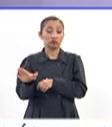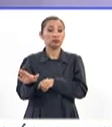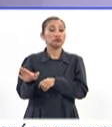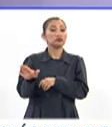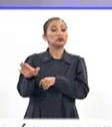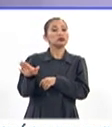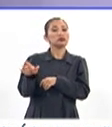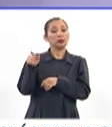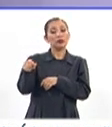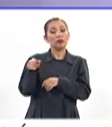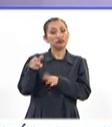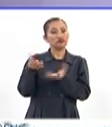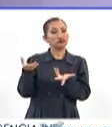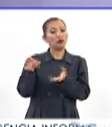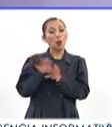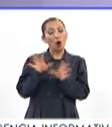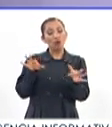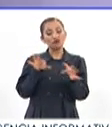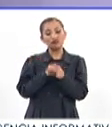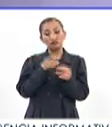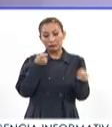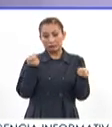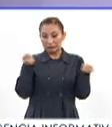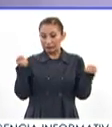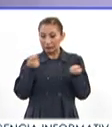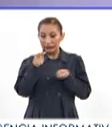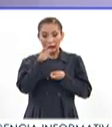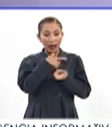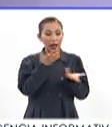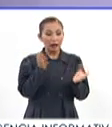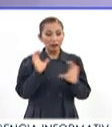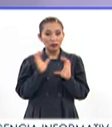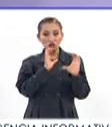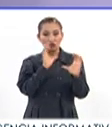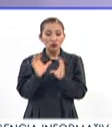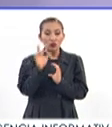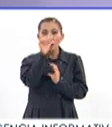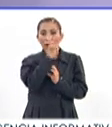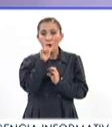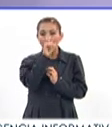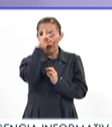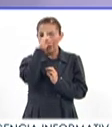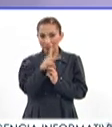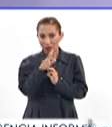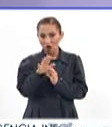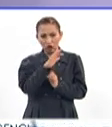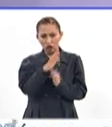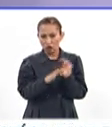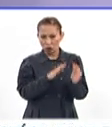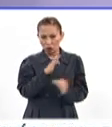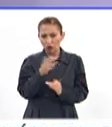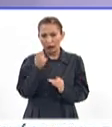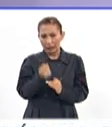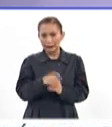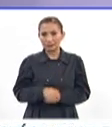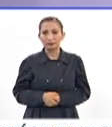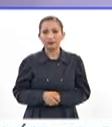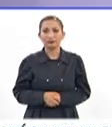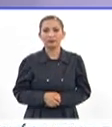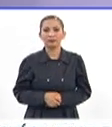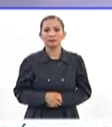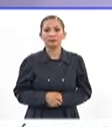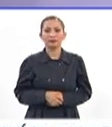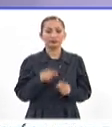de alguna manera, coordinar la política del lenguaje en México, con todo esto lo que implica, ¿no?